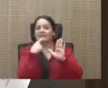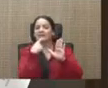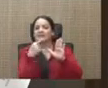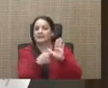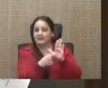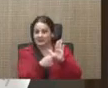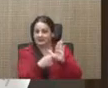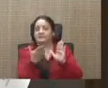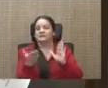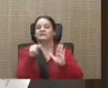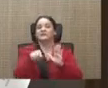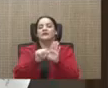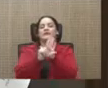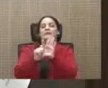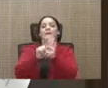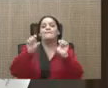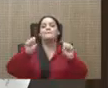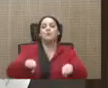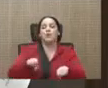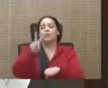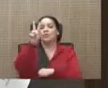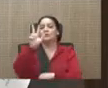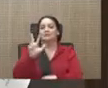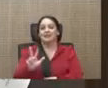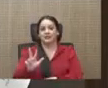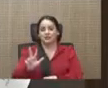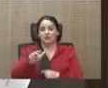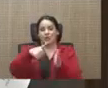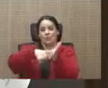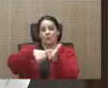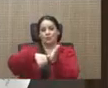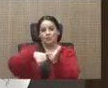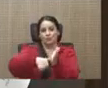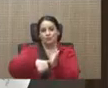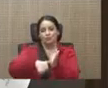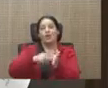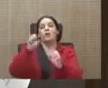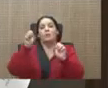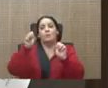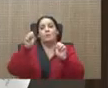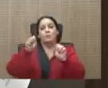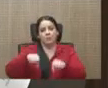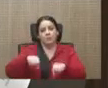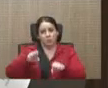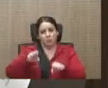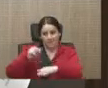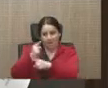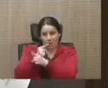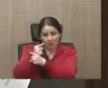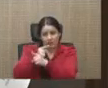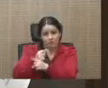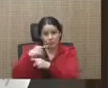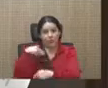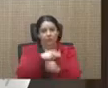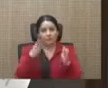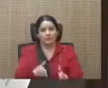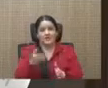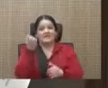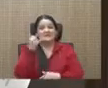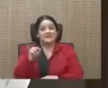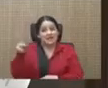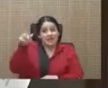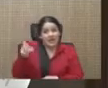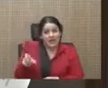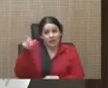la Asamblea Legislativa puede, por 2/3 de votos presentes, censurar a los ministros cuando a juicio de la Asamblea fueran culpables de